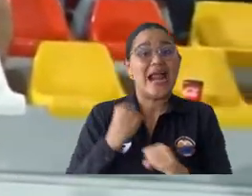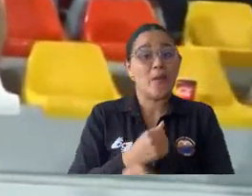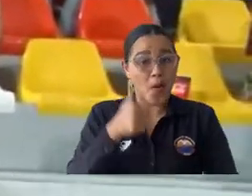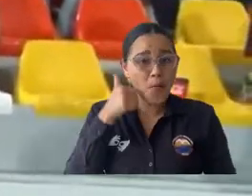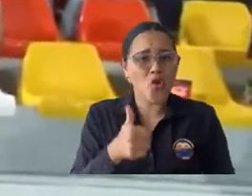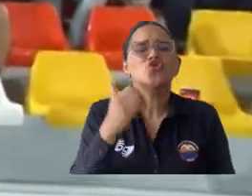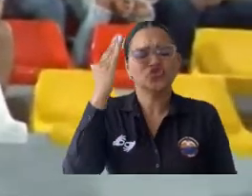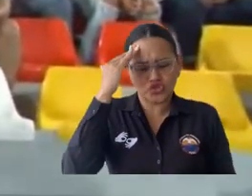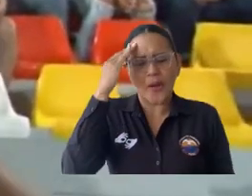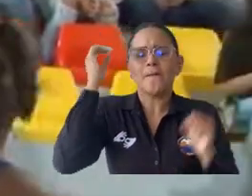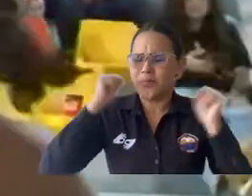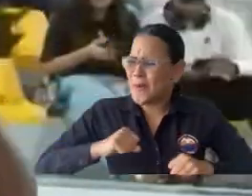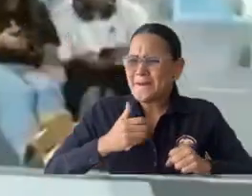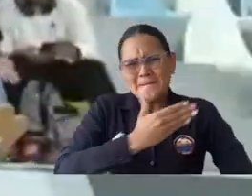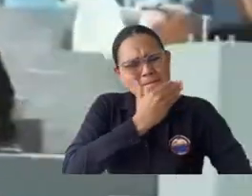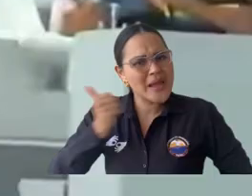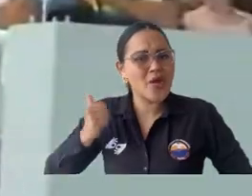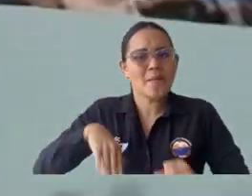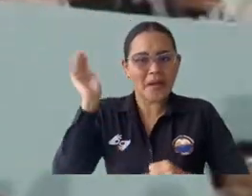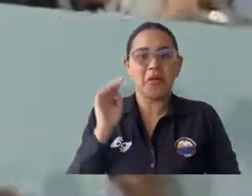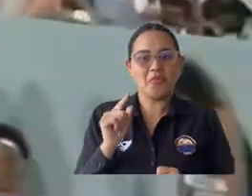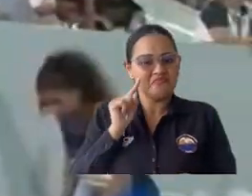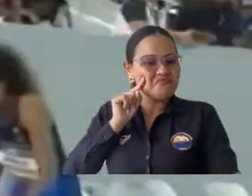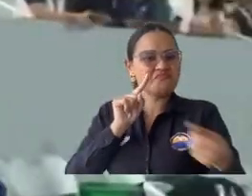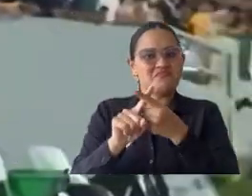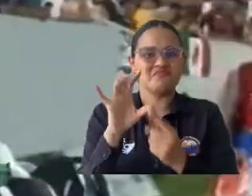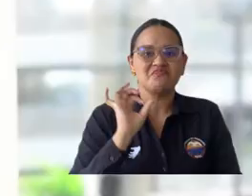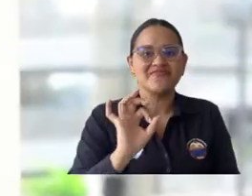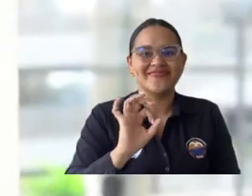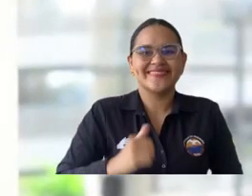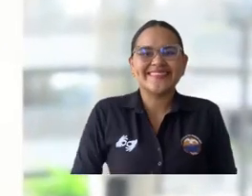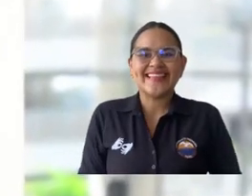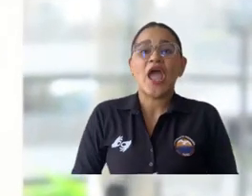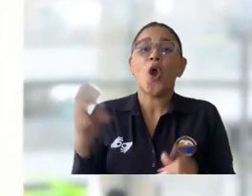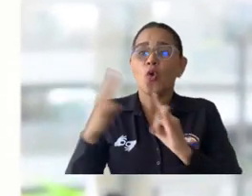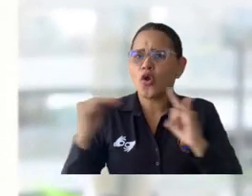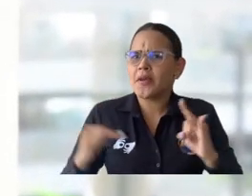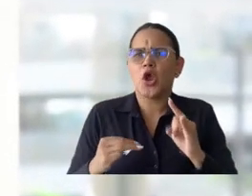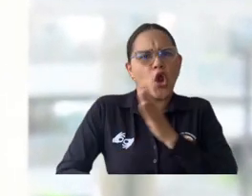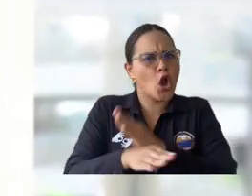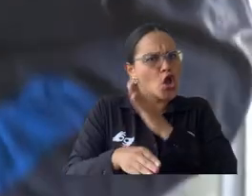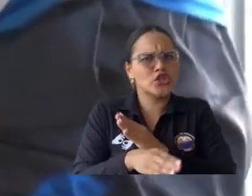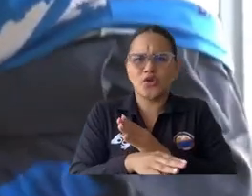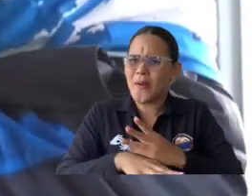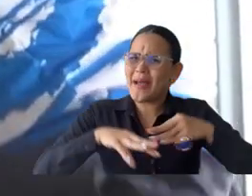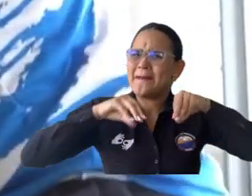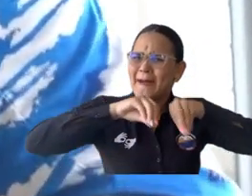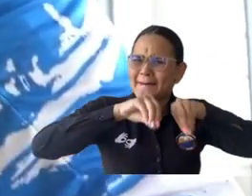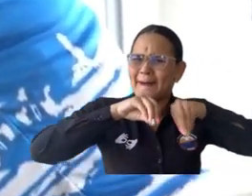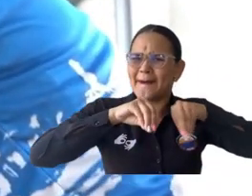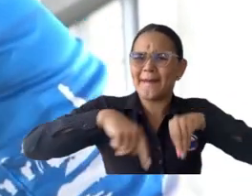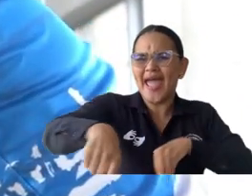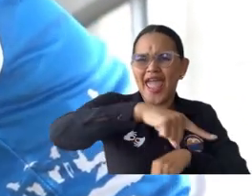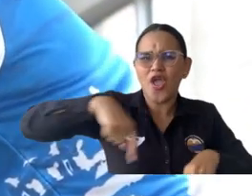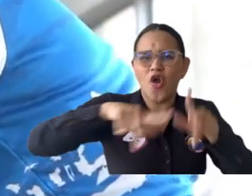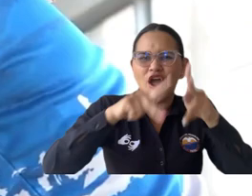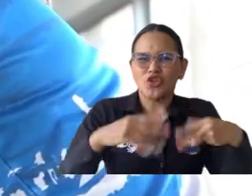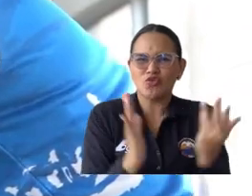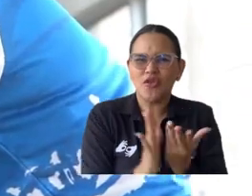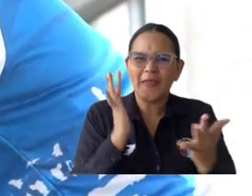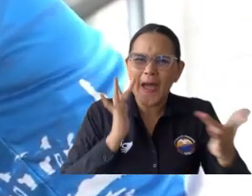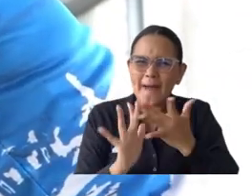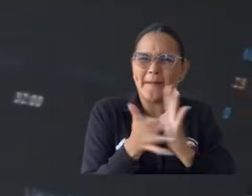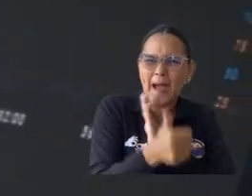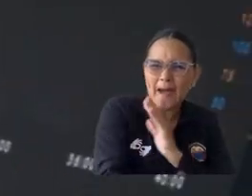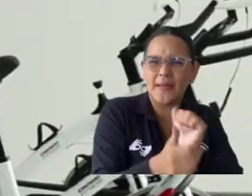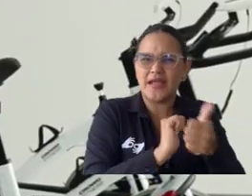trabajo. Podemos hacerlo muchísimo mejor, pero vamos por un buen camino. La Universidad del Magdalena seguirá potenciando el alto rendimiento de sus